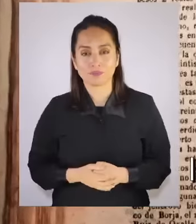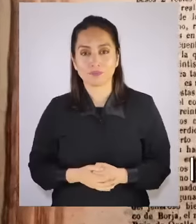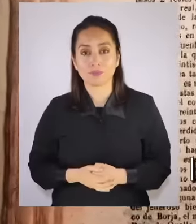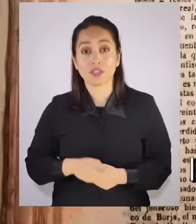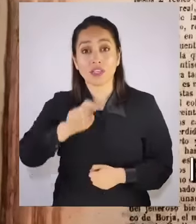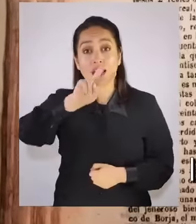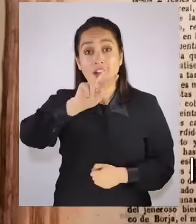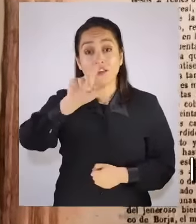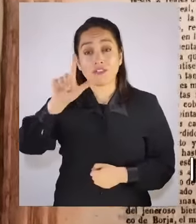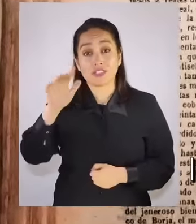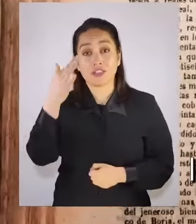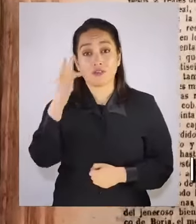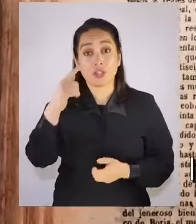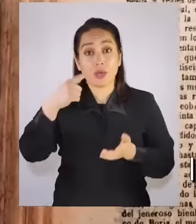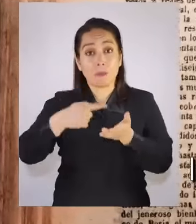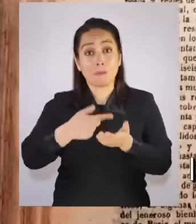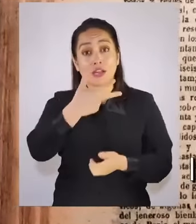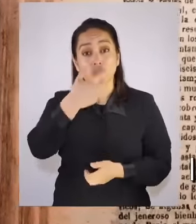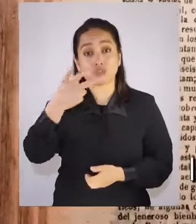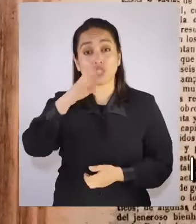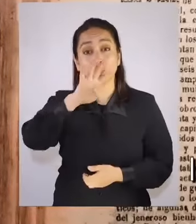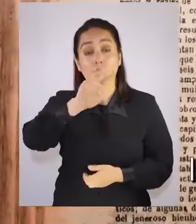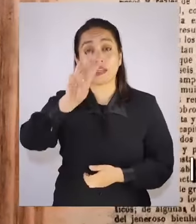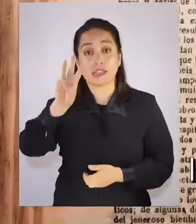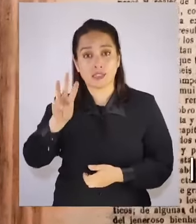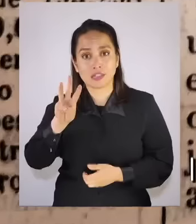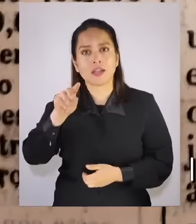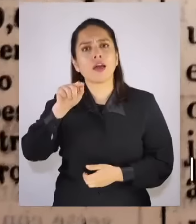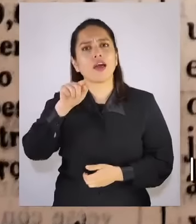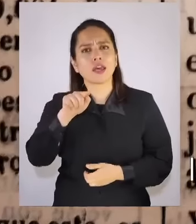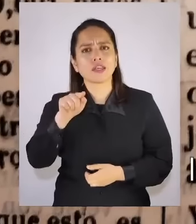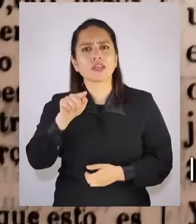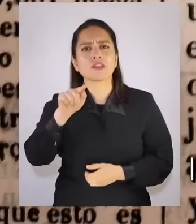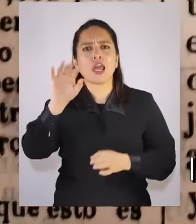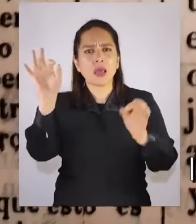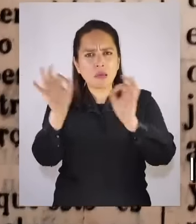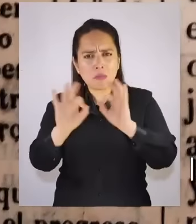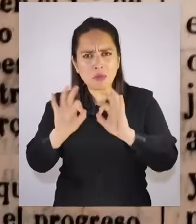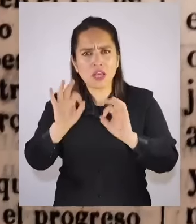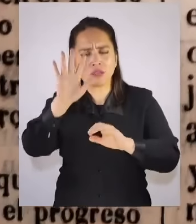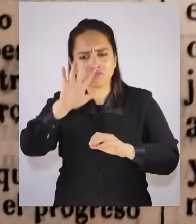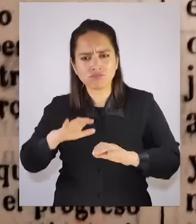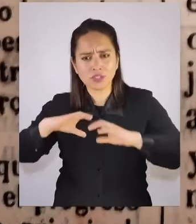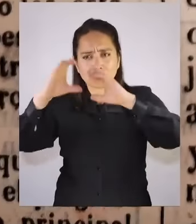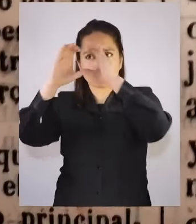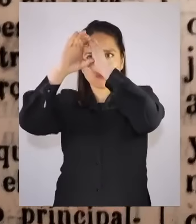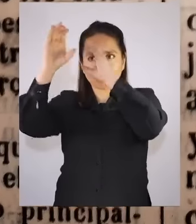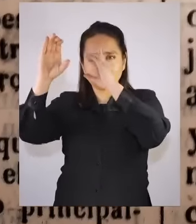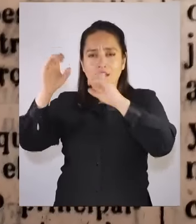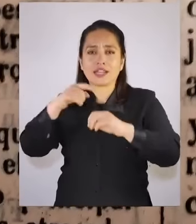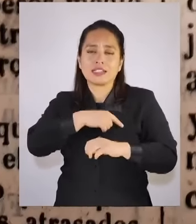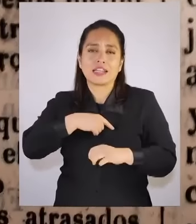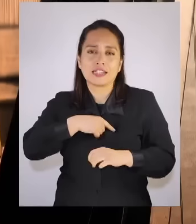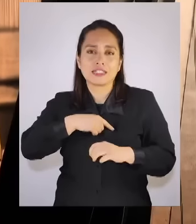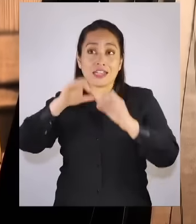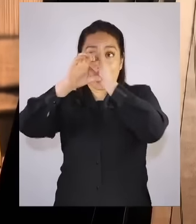El 27 de febrero de 1843 se describe la entrada en funcionamiento del observatorio, lo que en astronomía se llama la primera